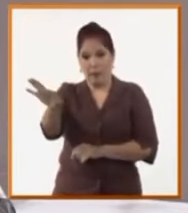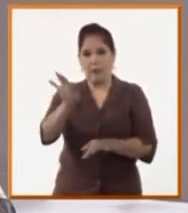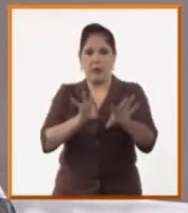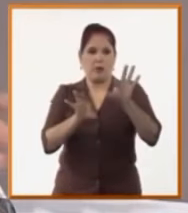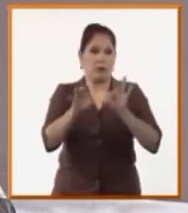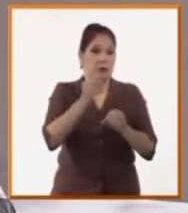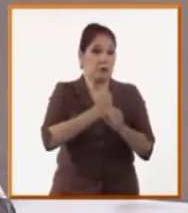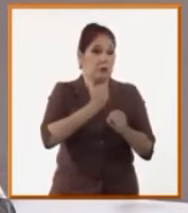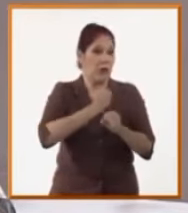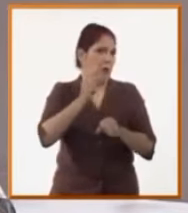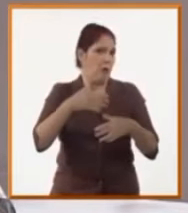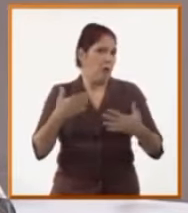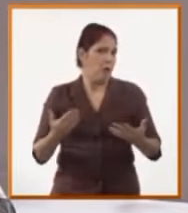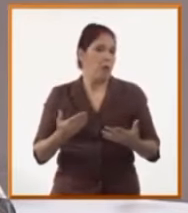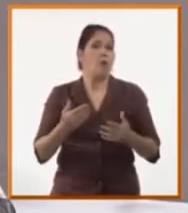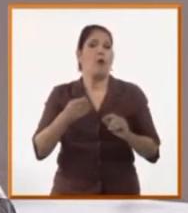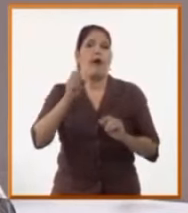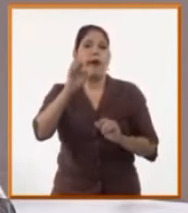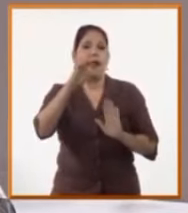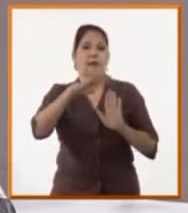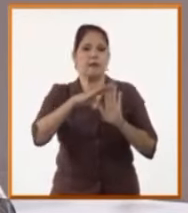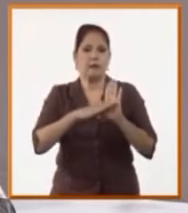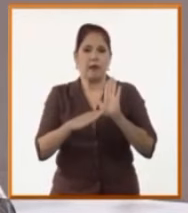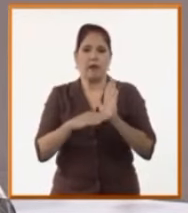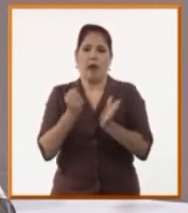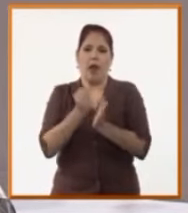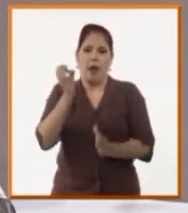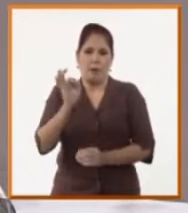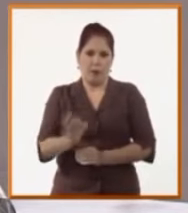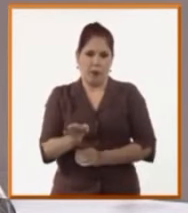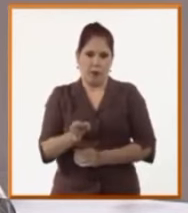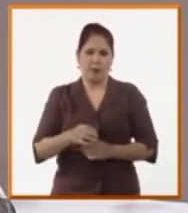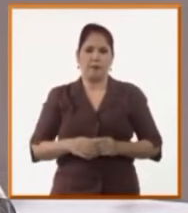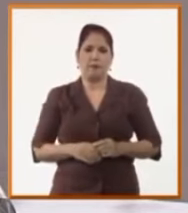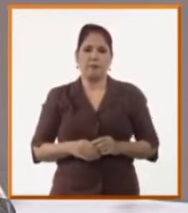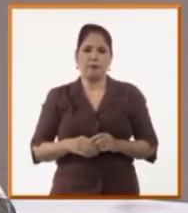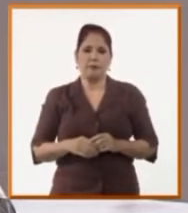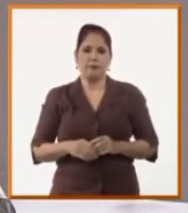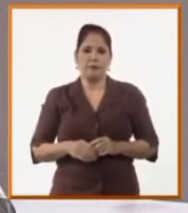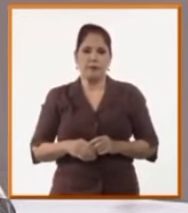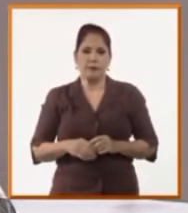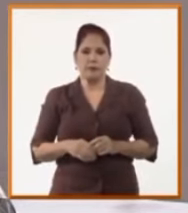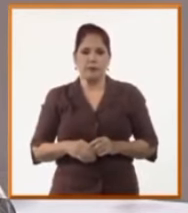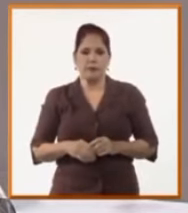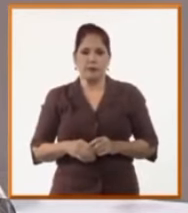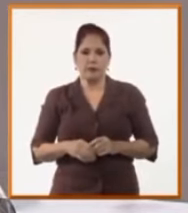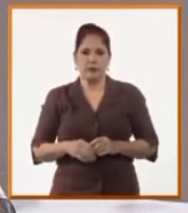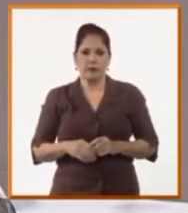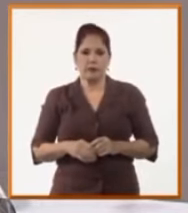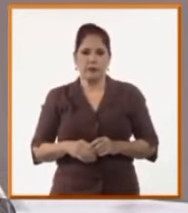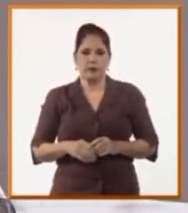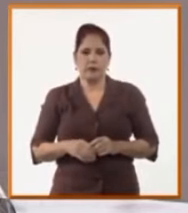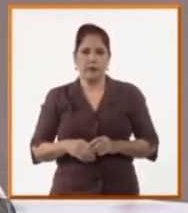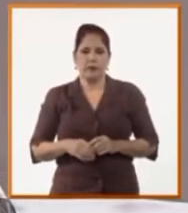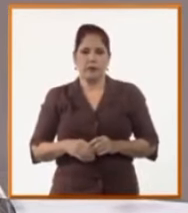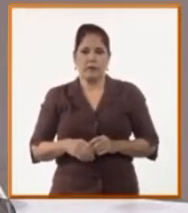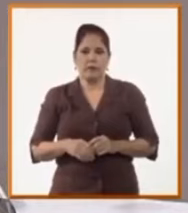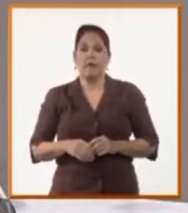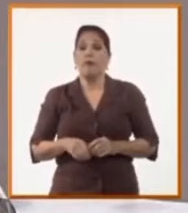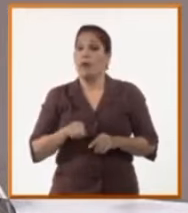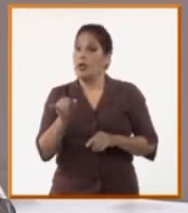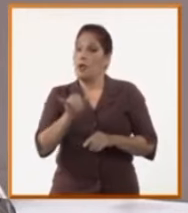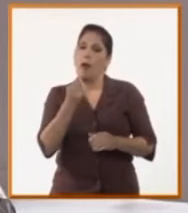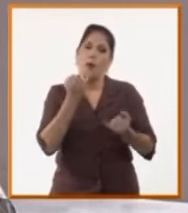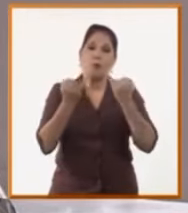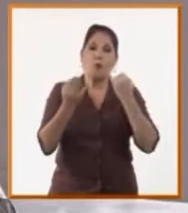empleados lo hacen aplicando la escala que está aprobada para para este sector O sea hay una hay un marcado